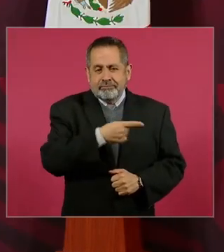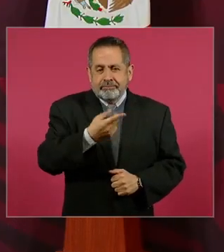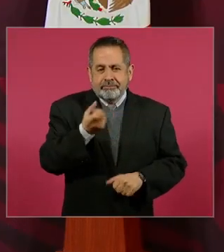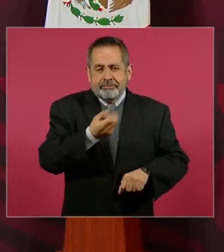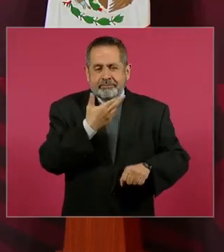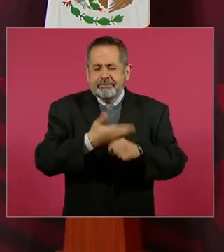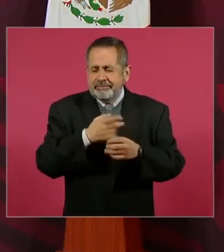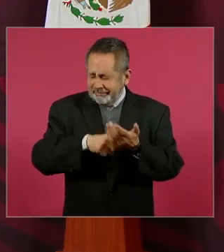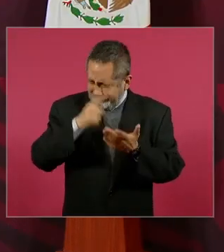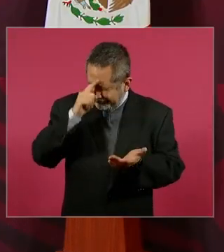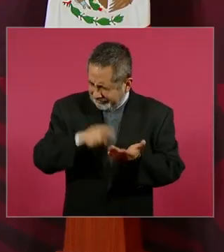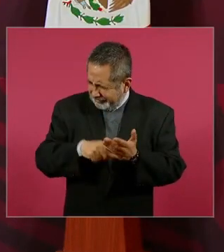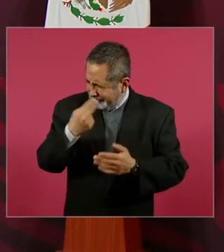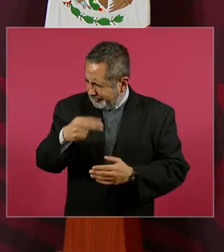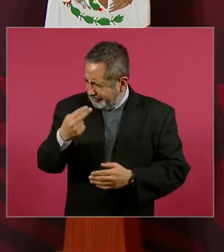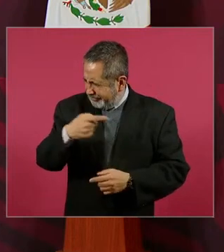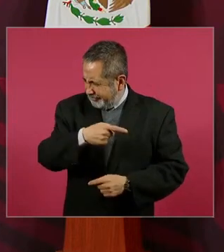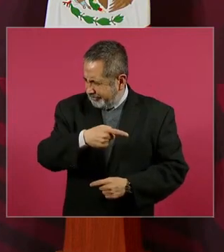creo que